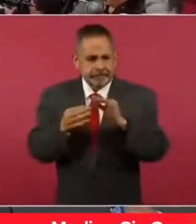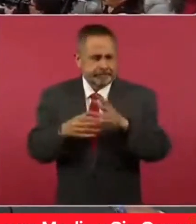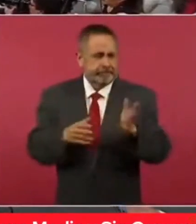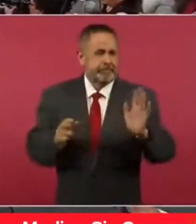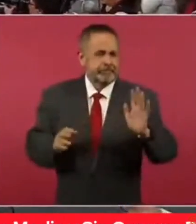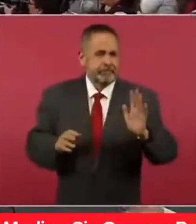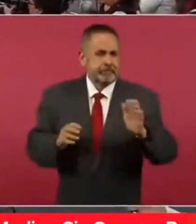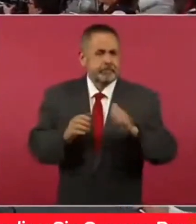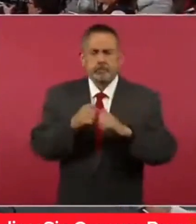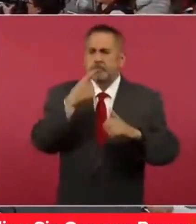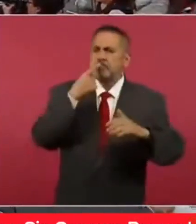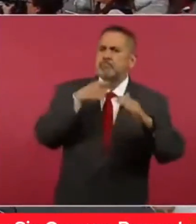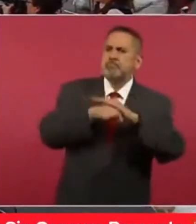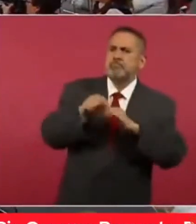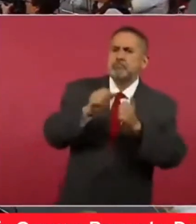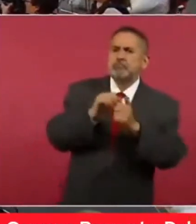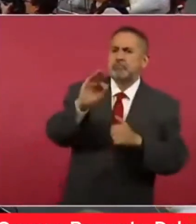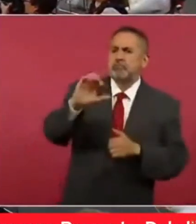con Calderón,